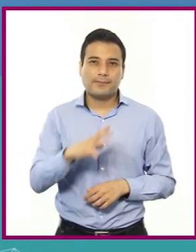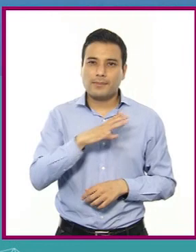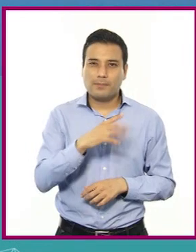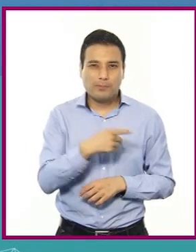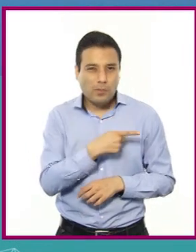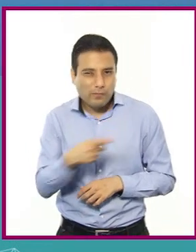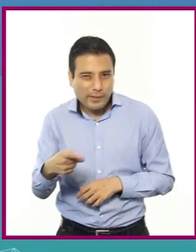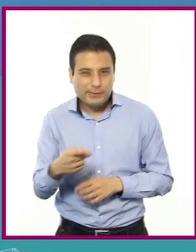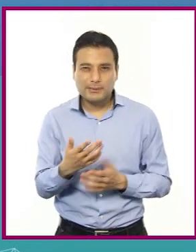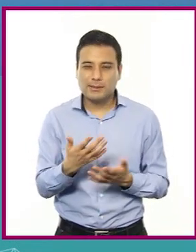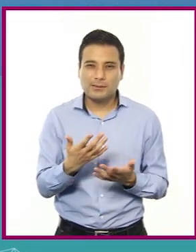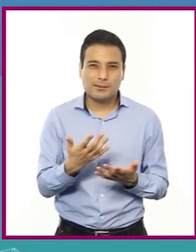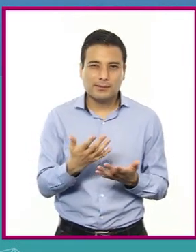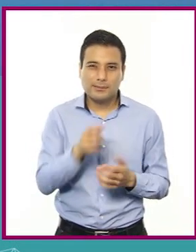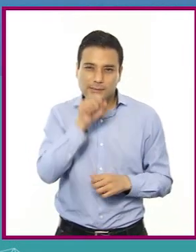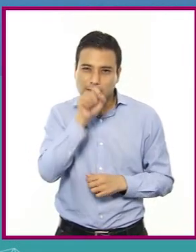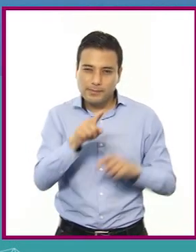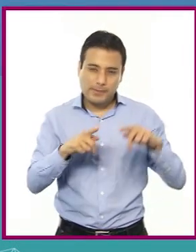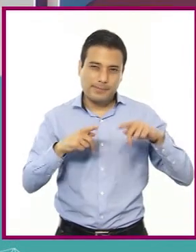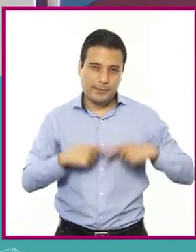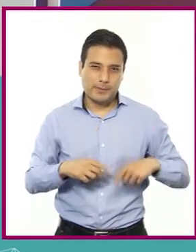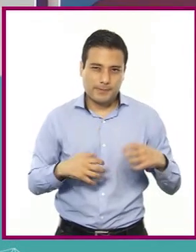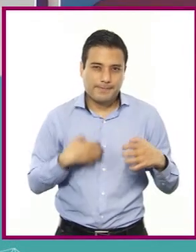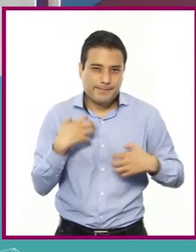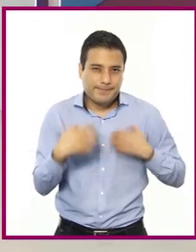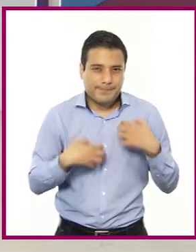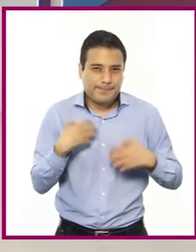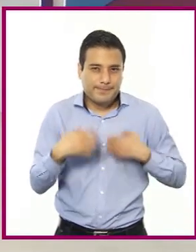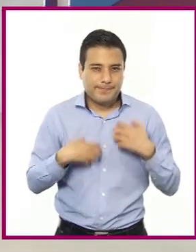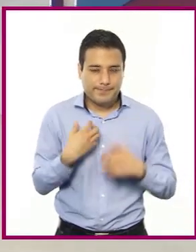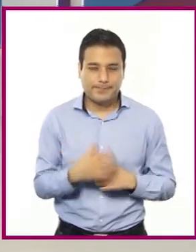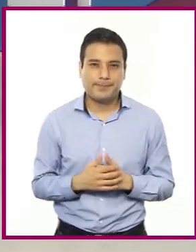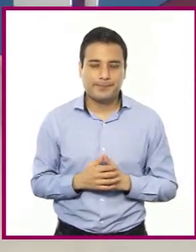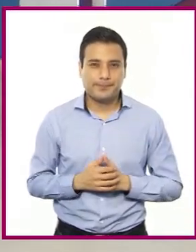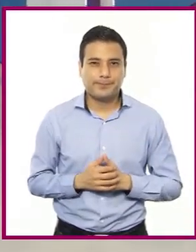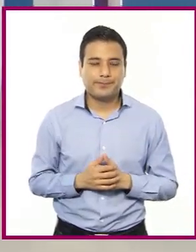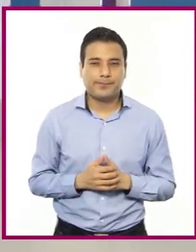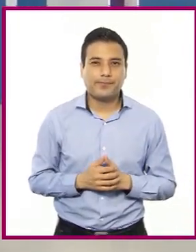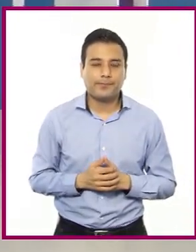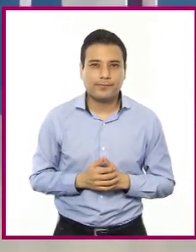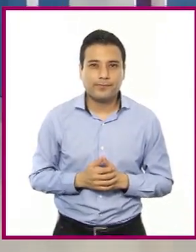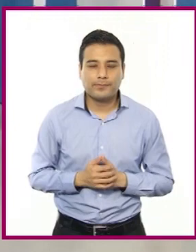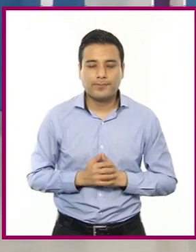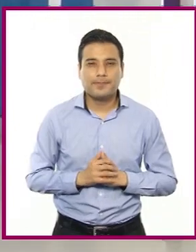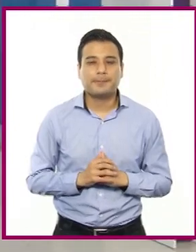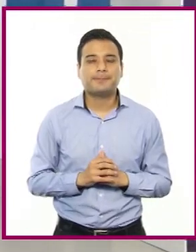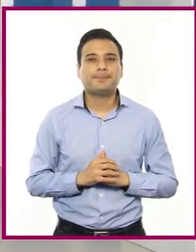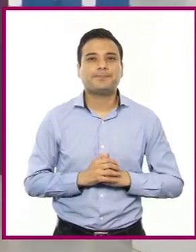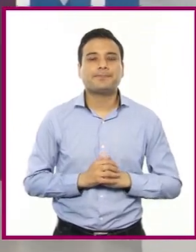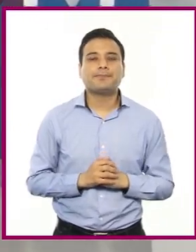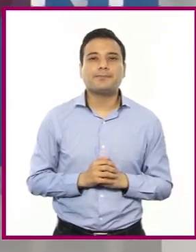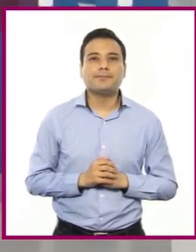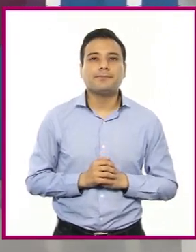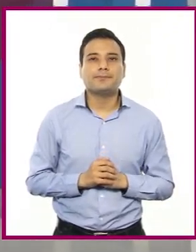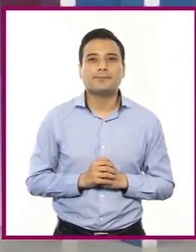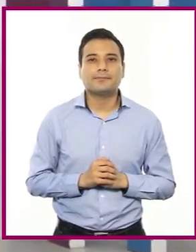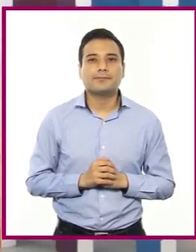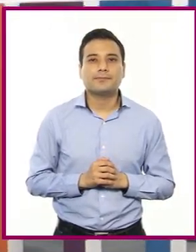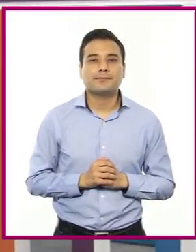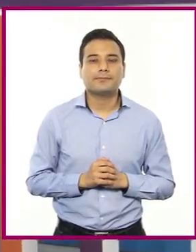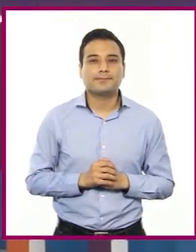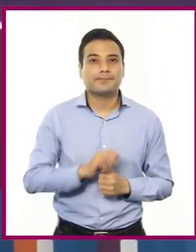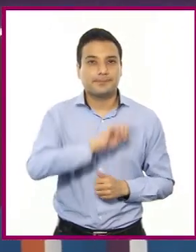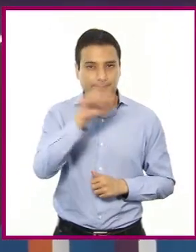y descontento en el ámbito rural. Se hicieron esfuerzos por echar a andar un nuevo